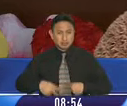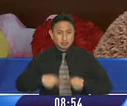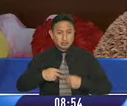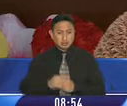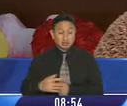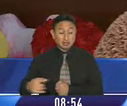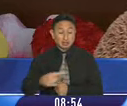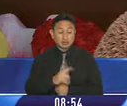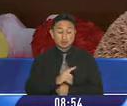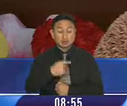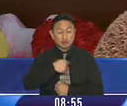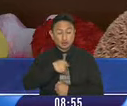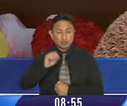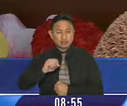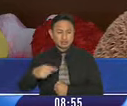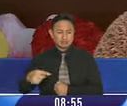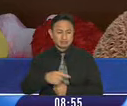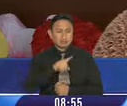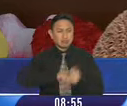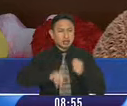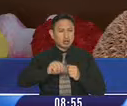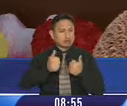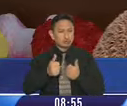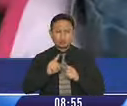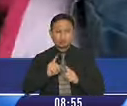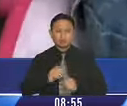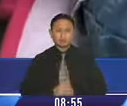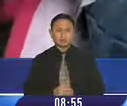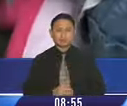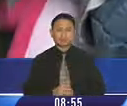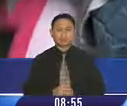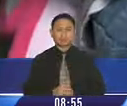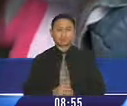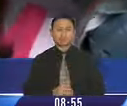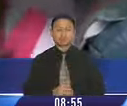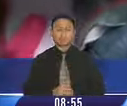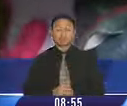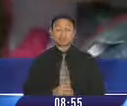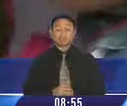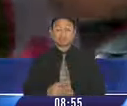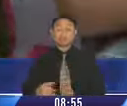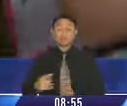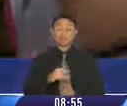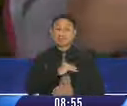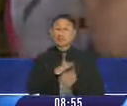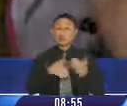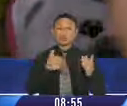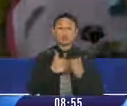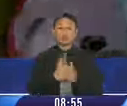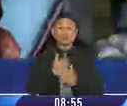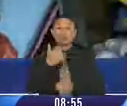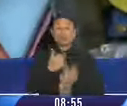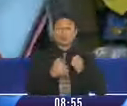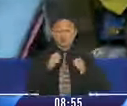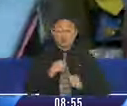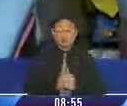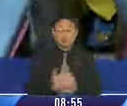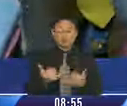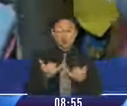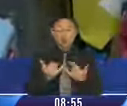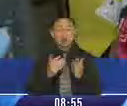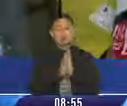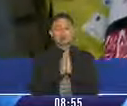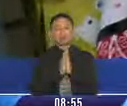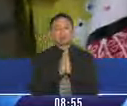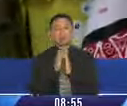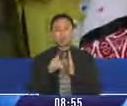sufran estos dolores que causa un cáncer. Y aunque todo ha sido cuesta arriba, hoy están de pie para tocar todas las